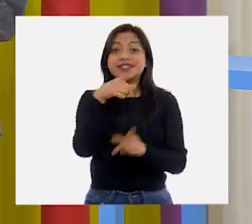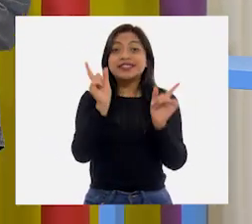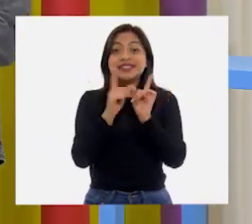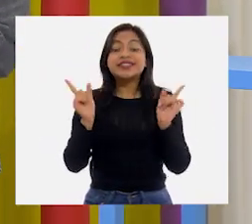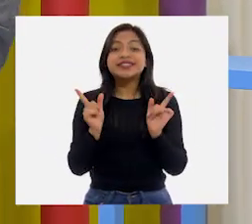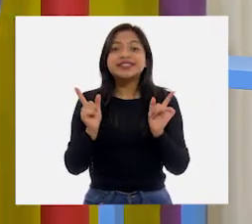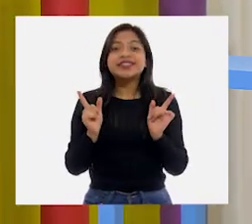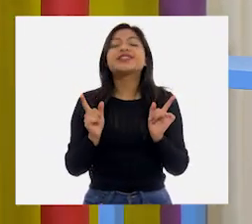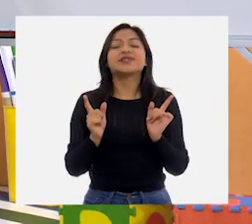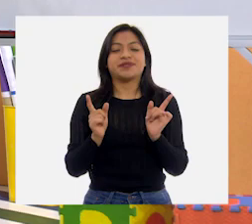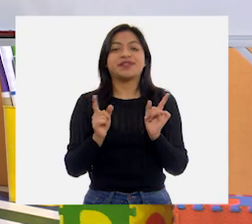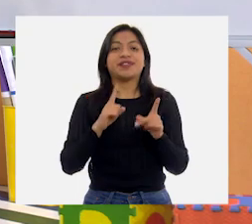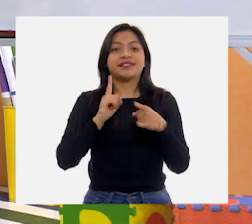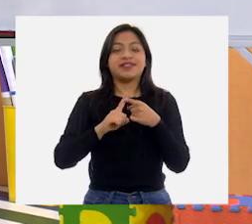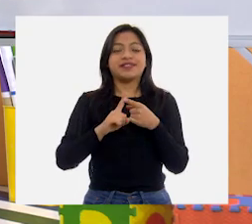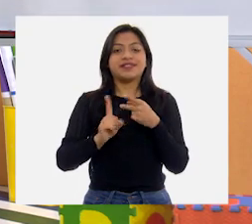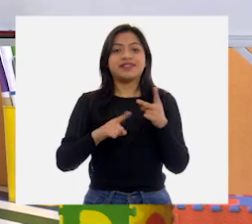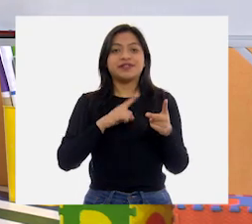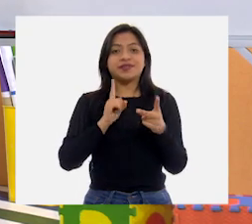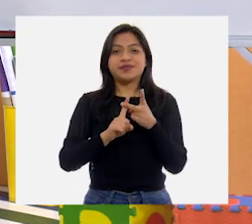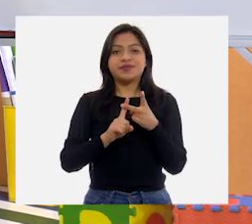Eric? ¡Listísimo!